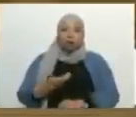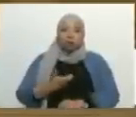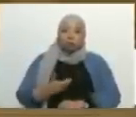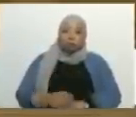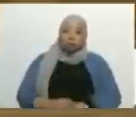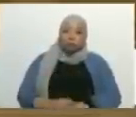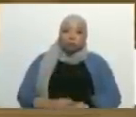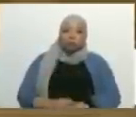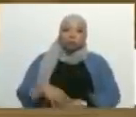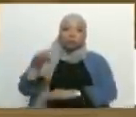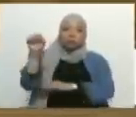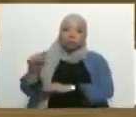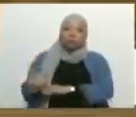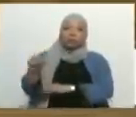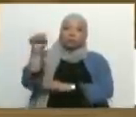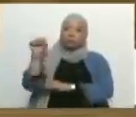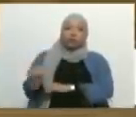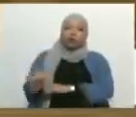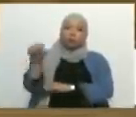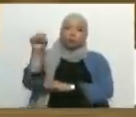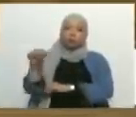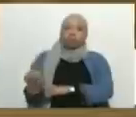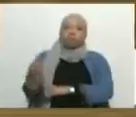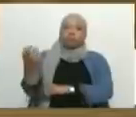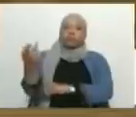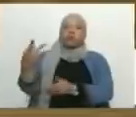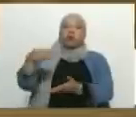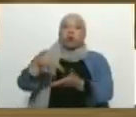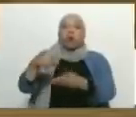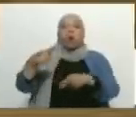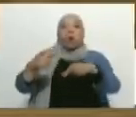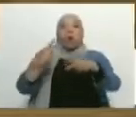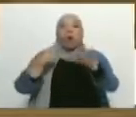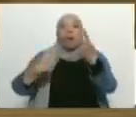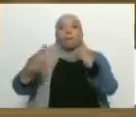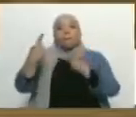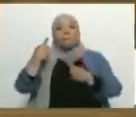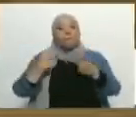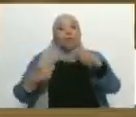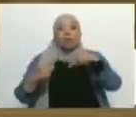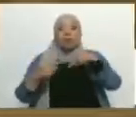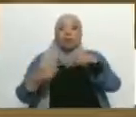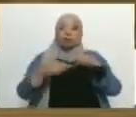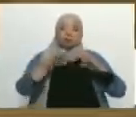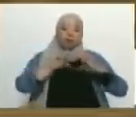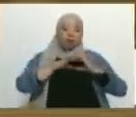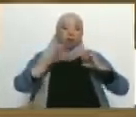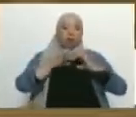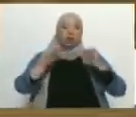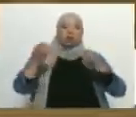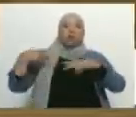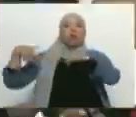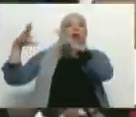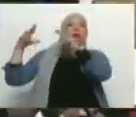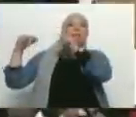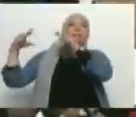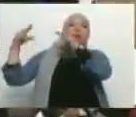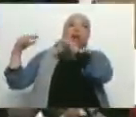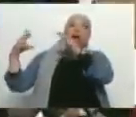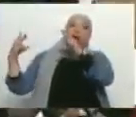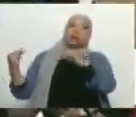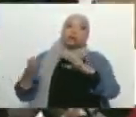con autismo, no pintan con las patas, pintan con el corazón, la esperanza, pintan con